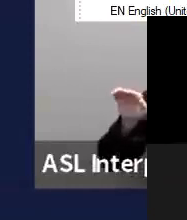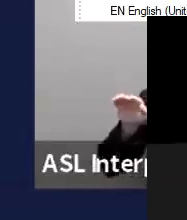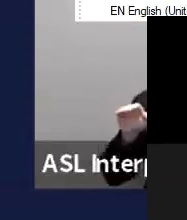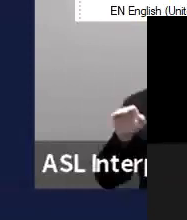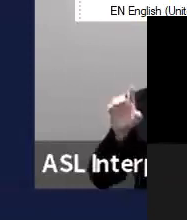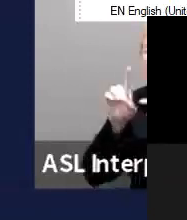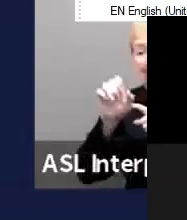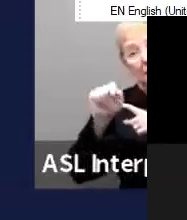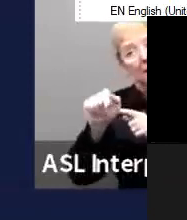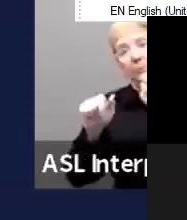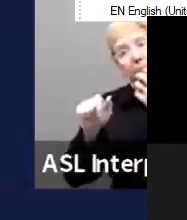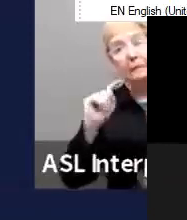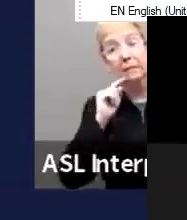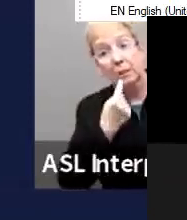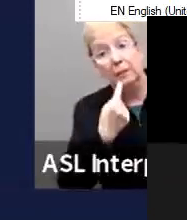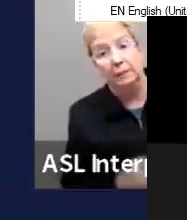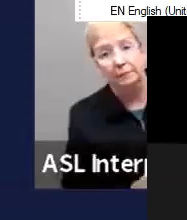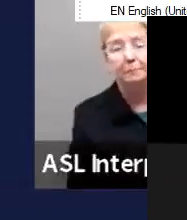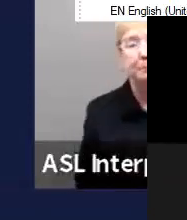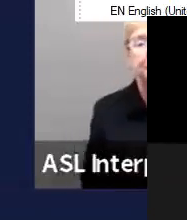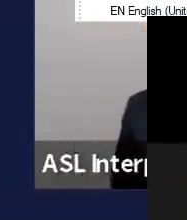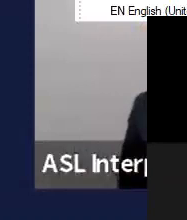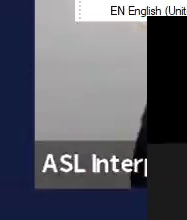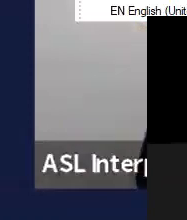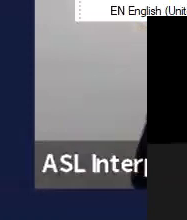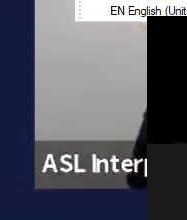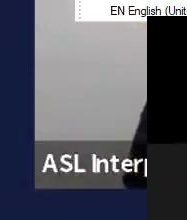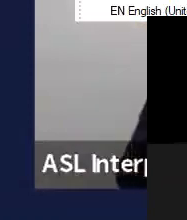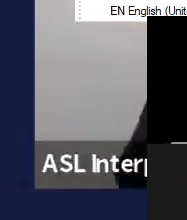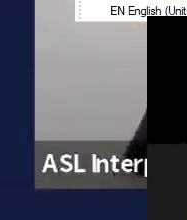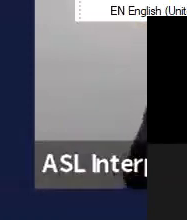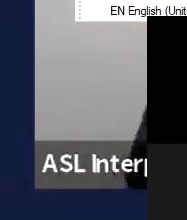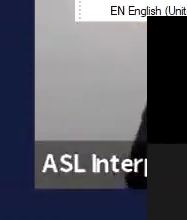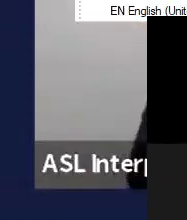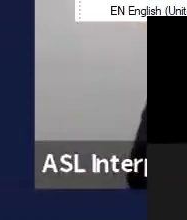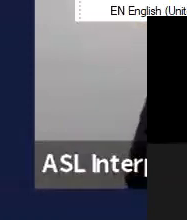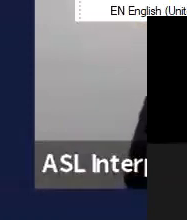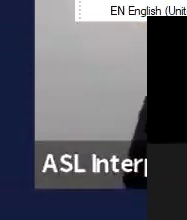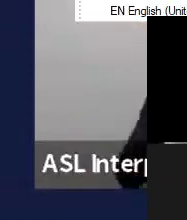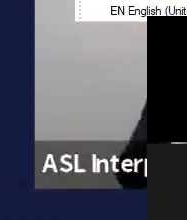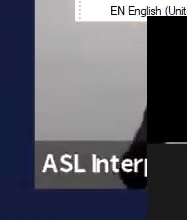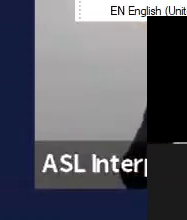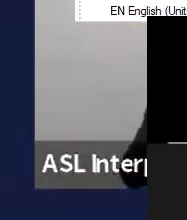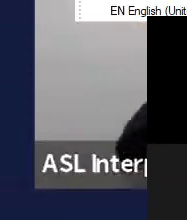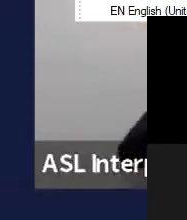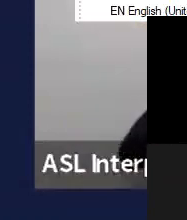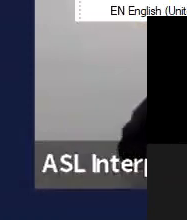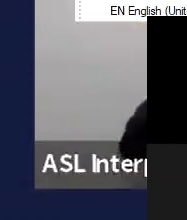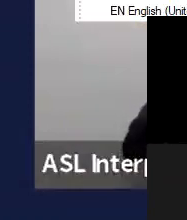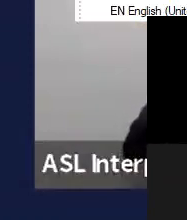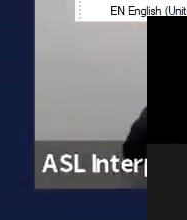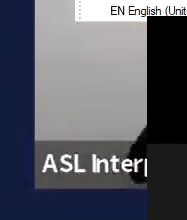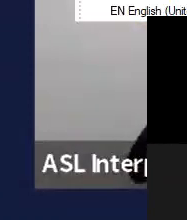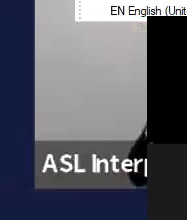Y es donde estamos en este momento, en este estado, particularmente dada la variante Delta. Entonces,